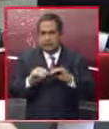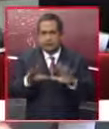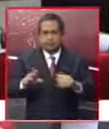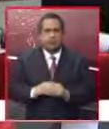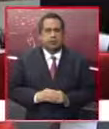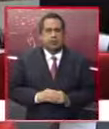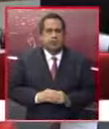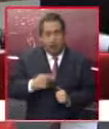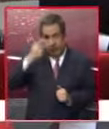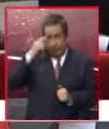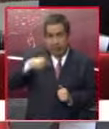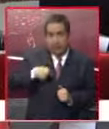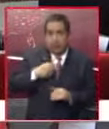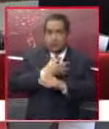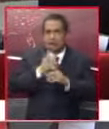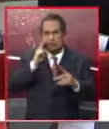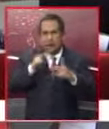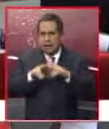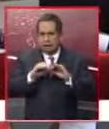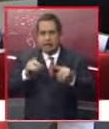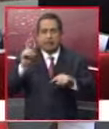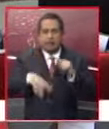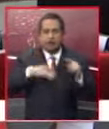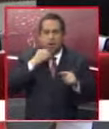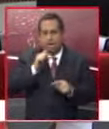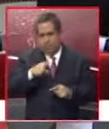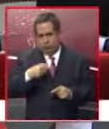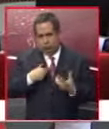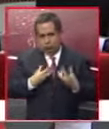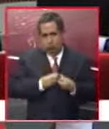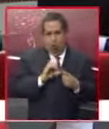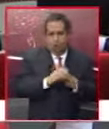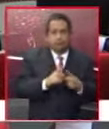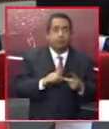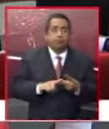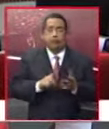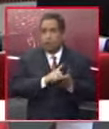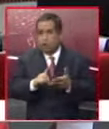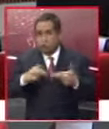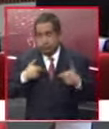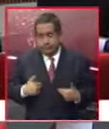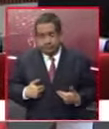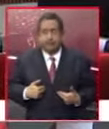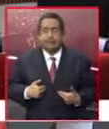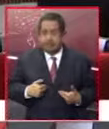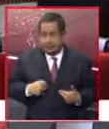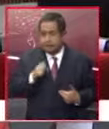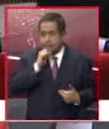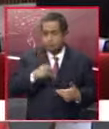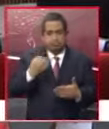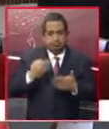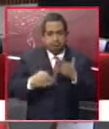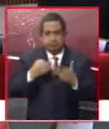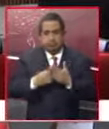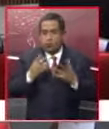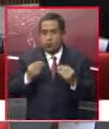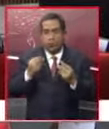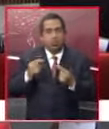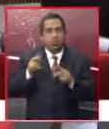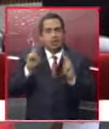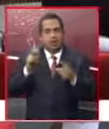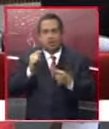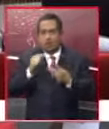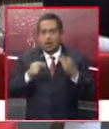Para mí es transparencia y anticorrupción, porque estoy en esa comisión. Los derechos humanos, que tenemos todavía un tema